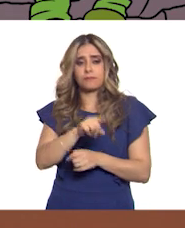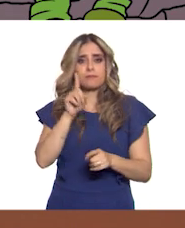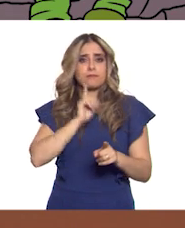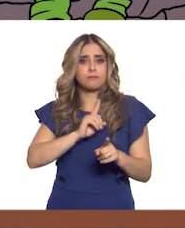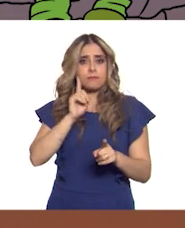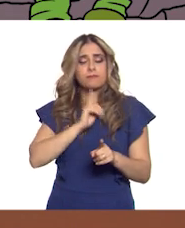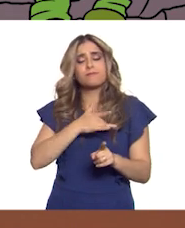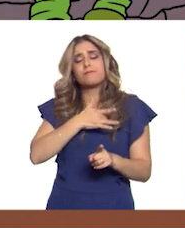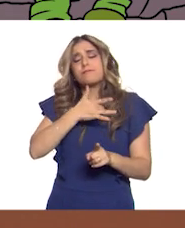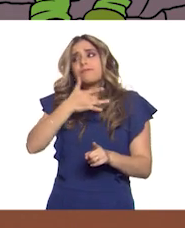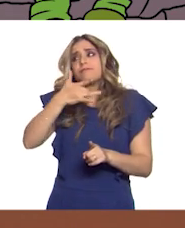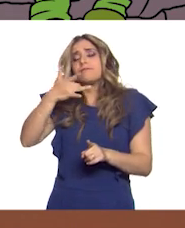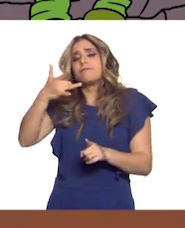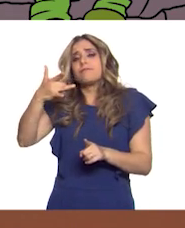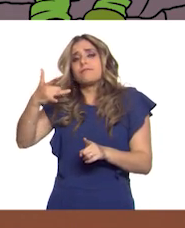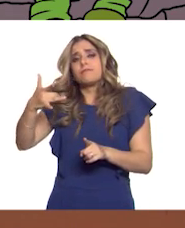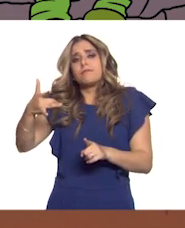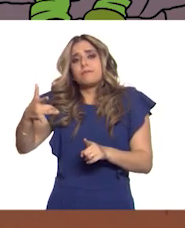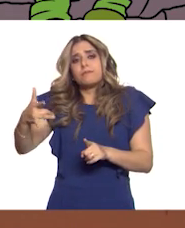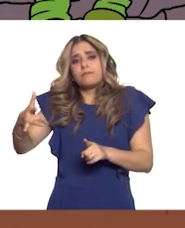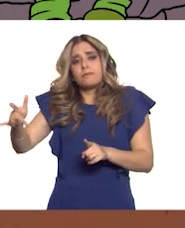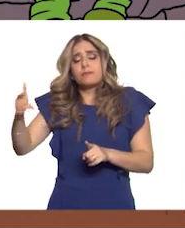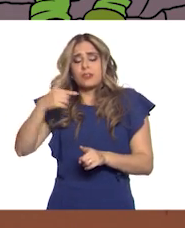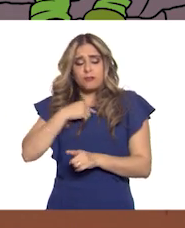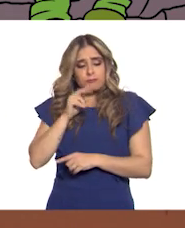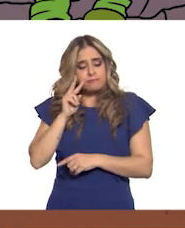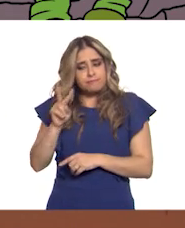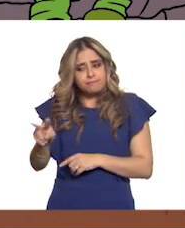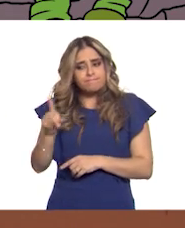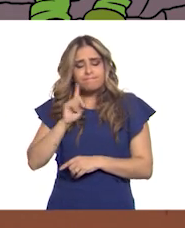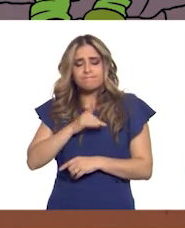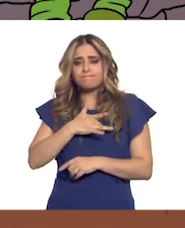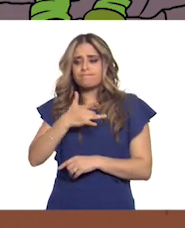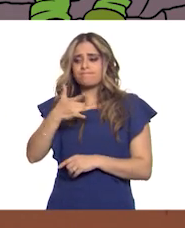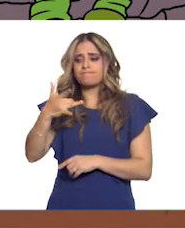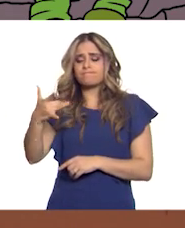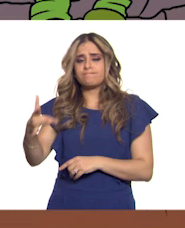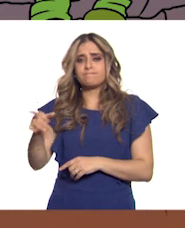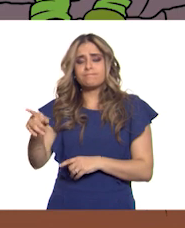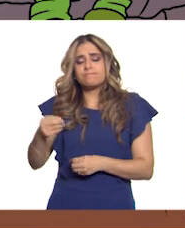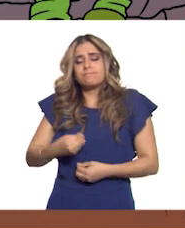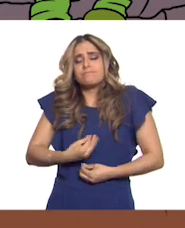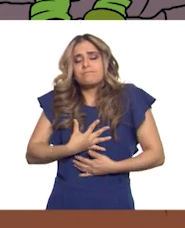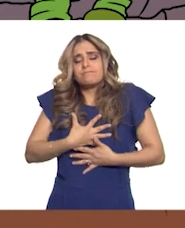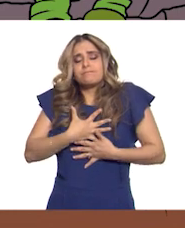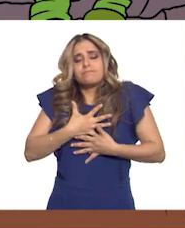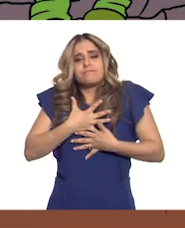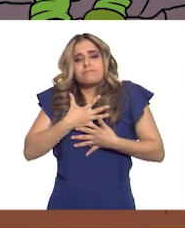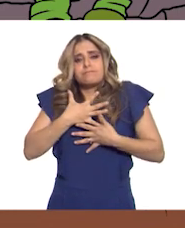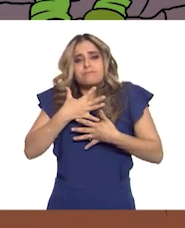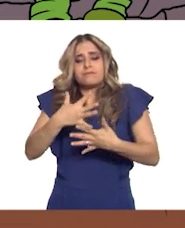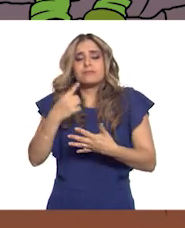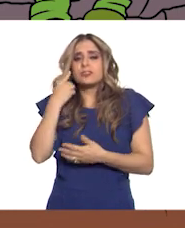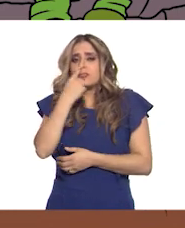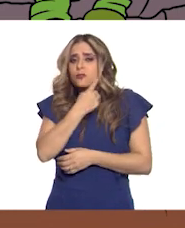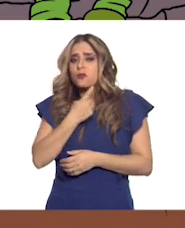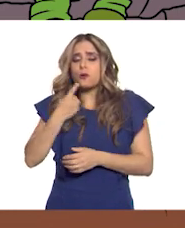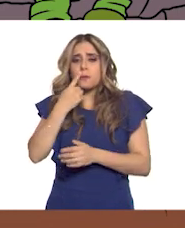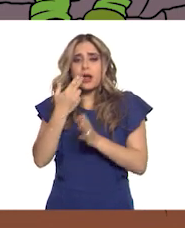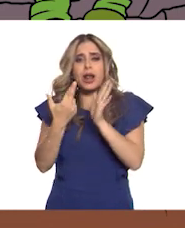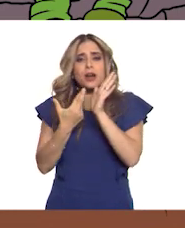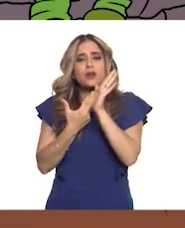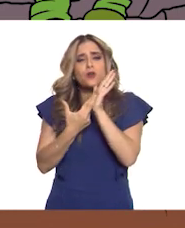la enamorada, tenía, yo lo notaba, convulsiones súbitas en que estiraba sus labios